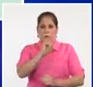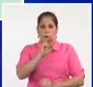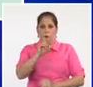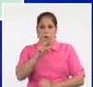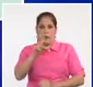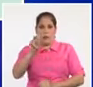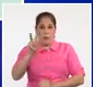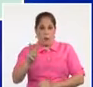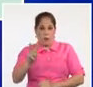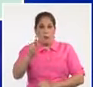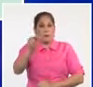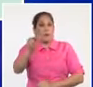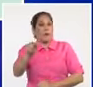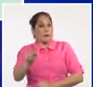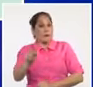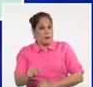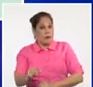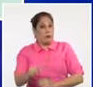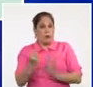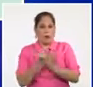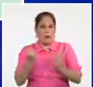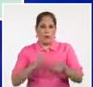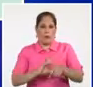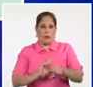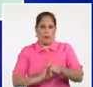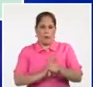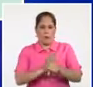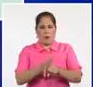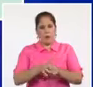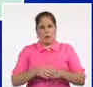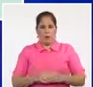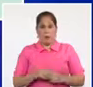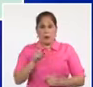50.622 pacientes diagnosticados,